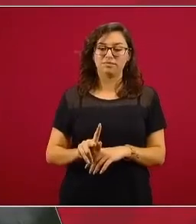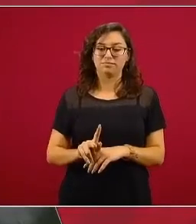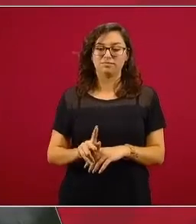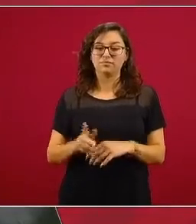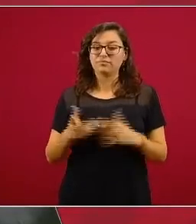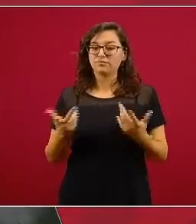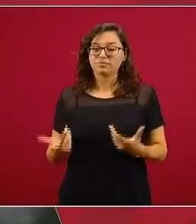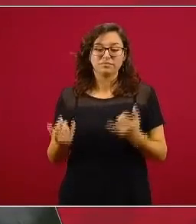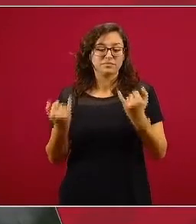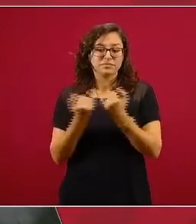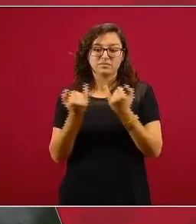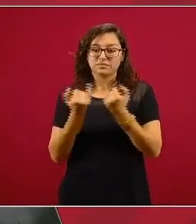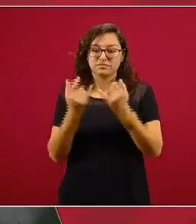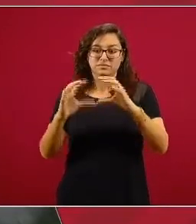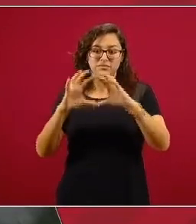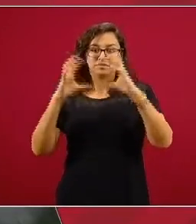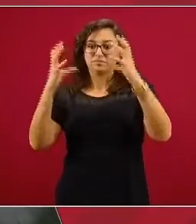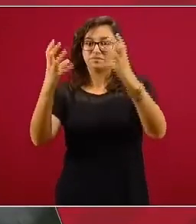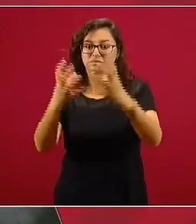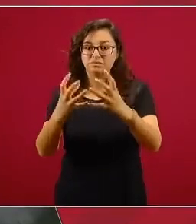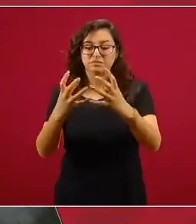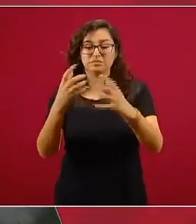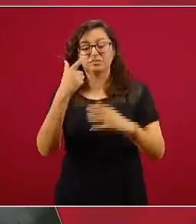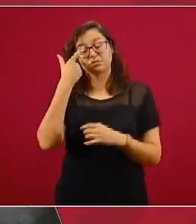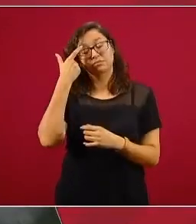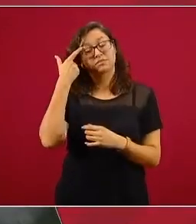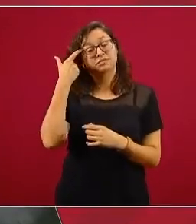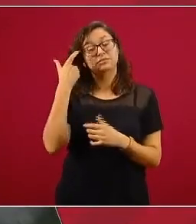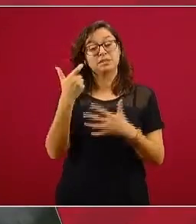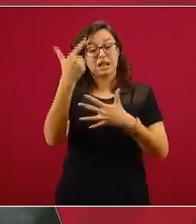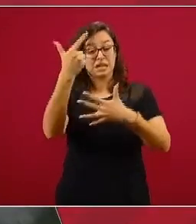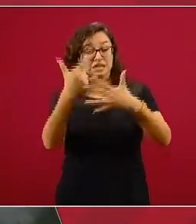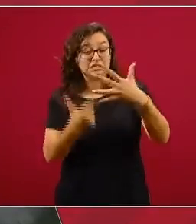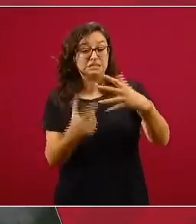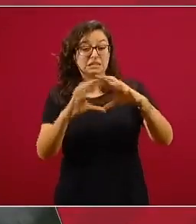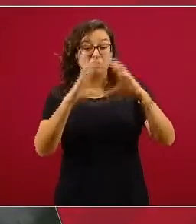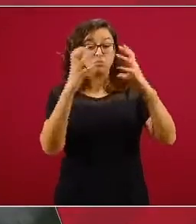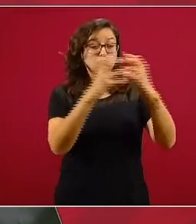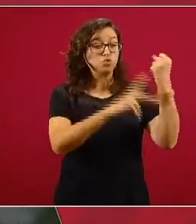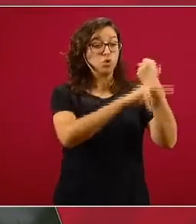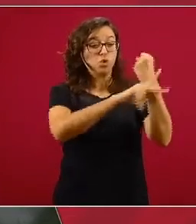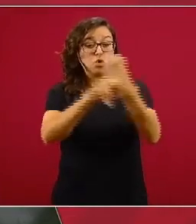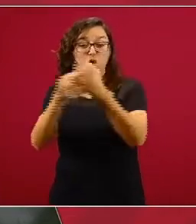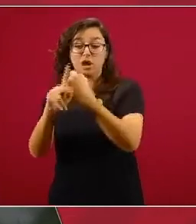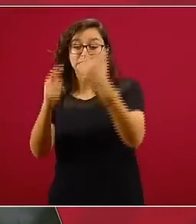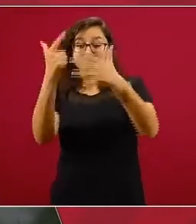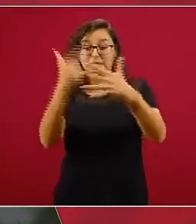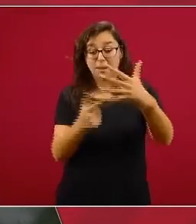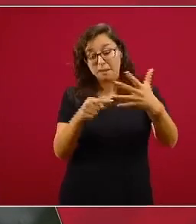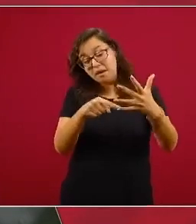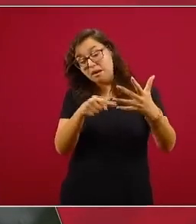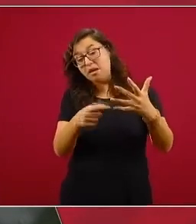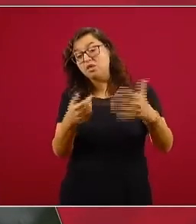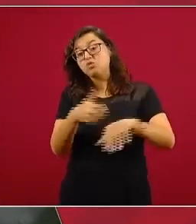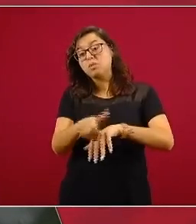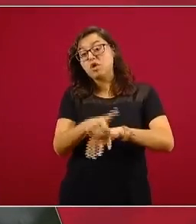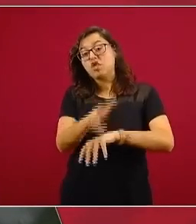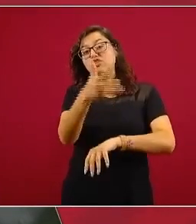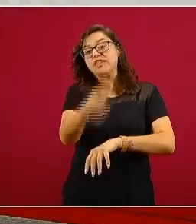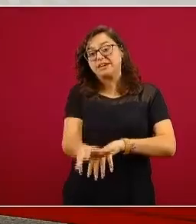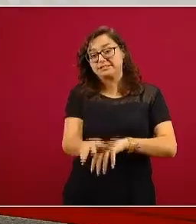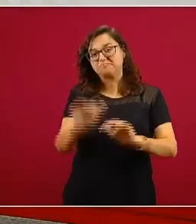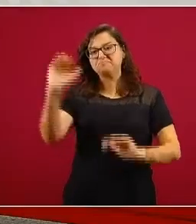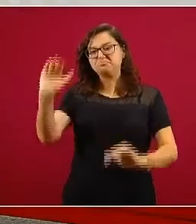junto con algunos pocos, pero está entre los 10 países más desiguales socioeconómicamente hablando del